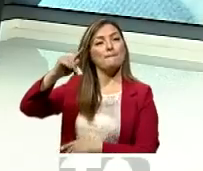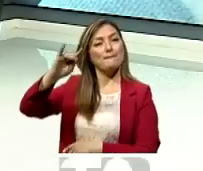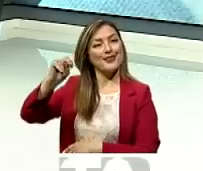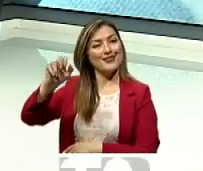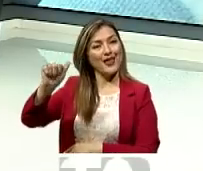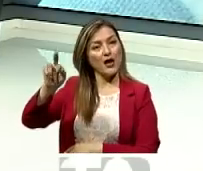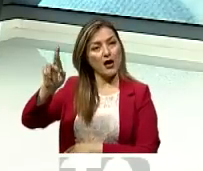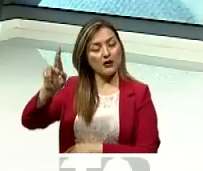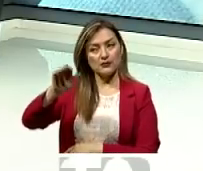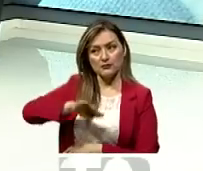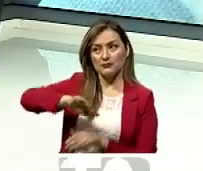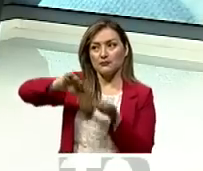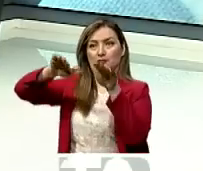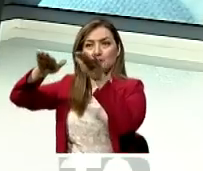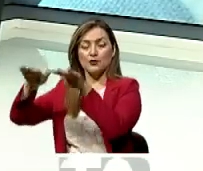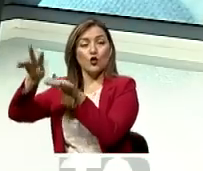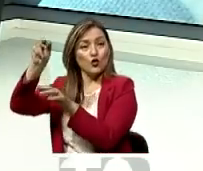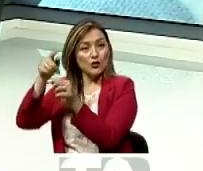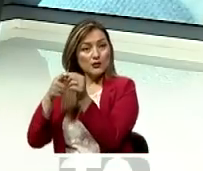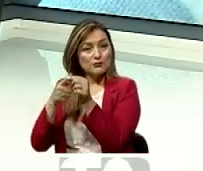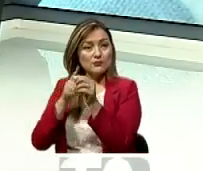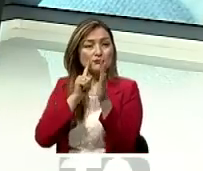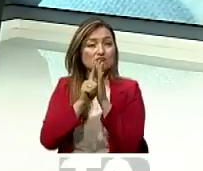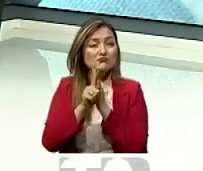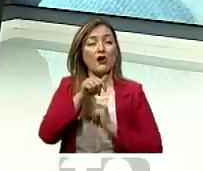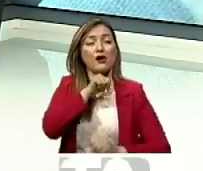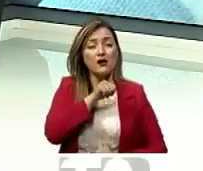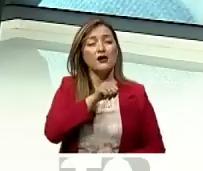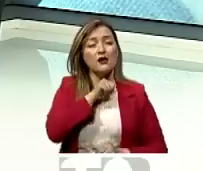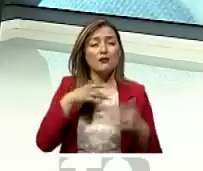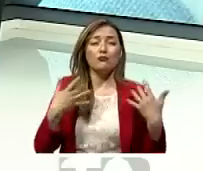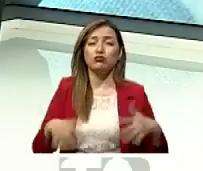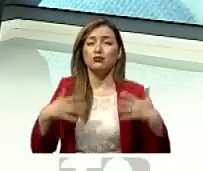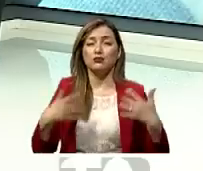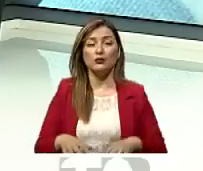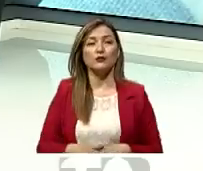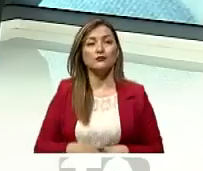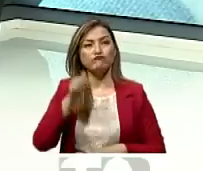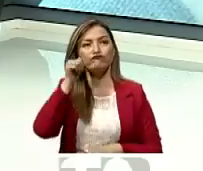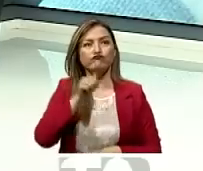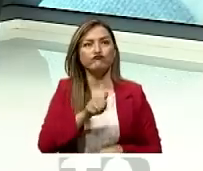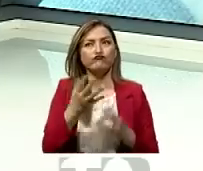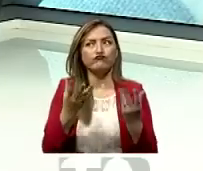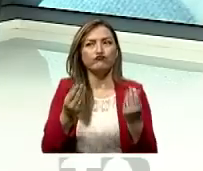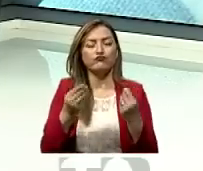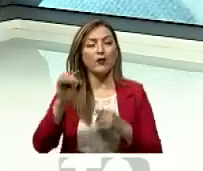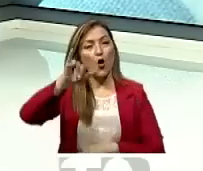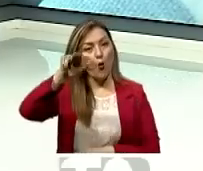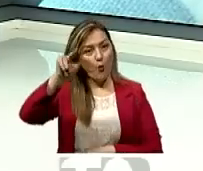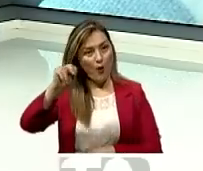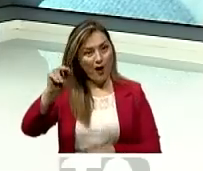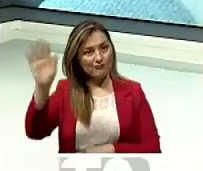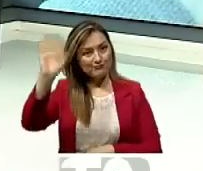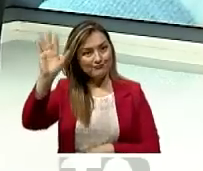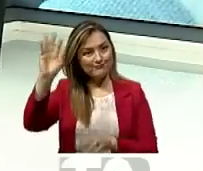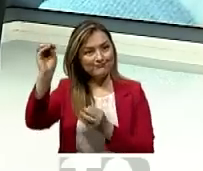la inseguridad se ha apoderado del sector en donde viven. Juan Miguel Rodríguez está en el lugar junto a los vecinos para recabar sus denuncias. ¿Qué tal,